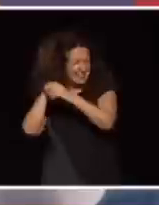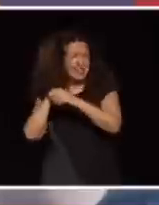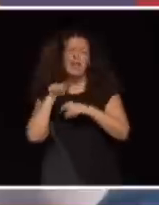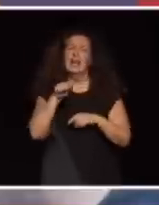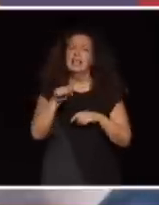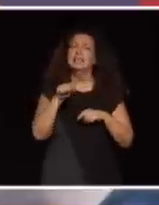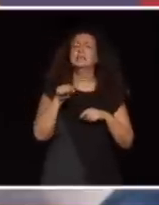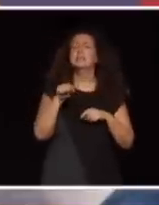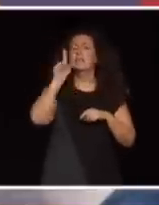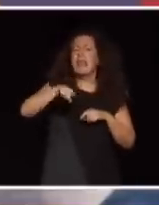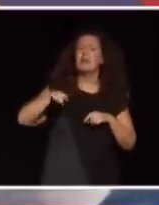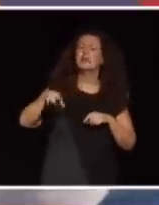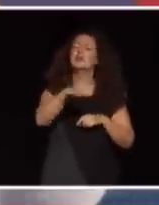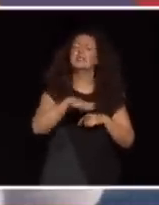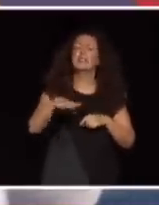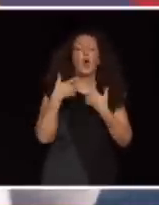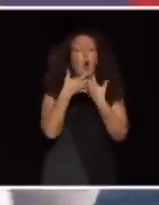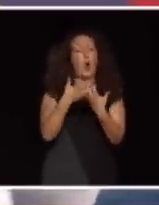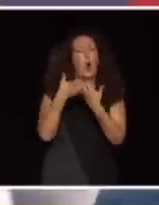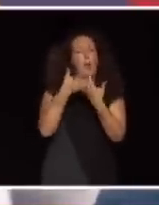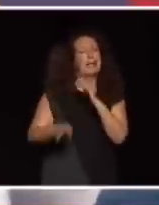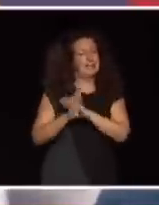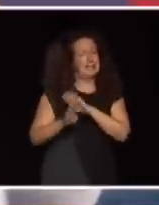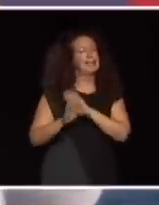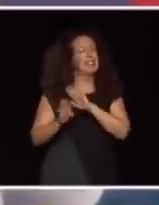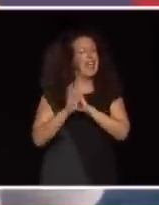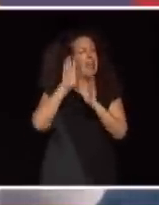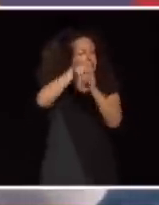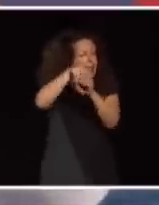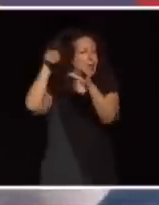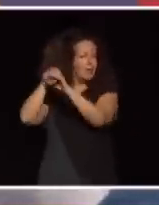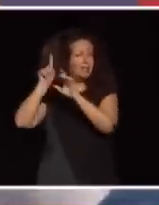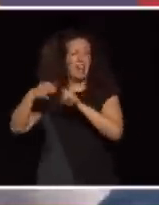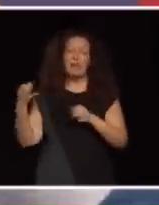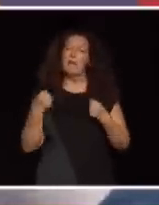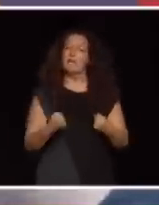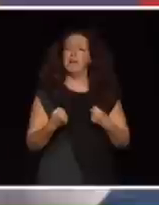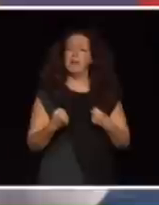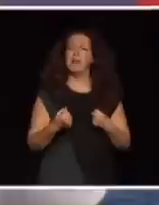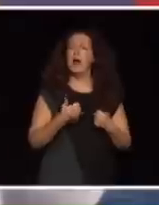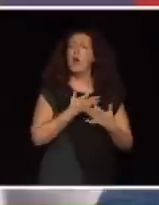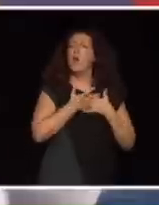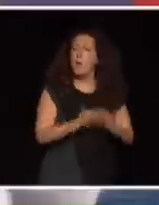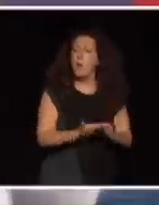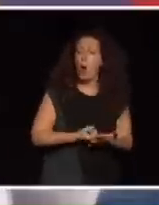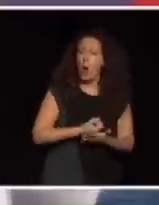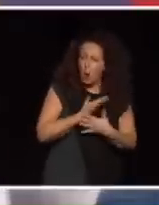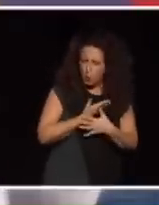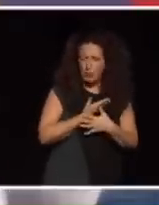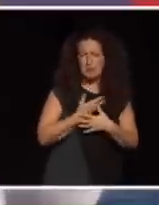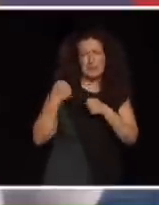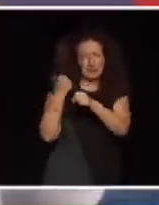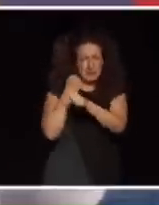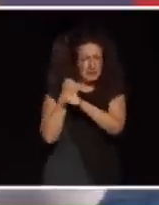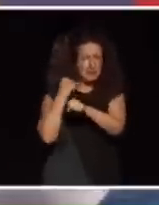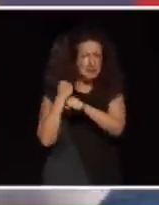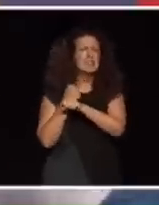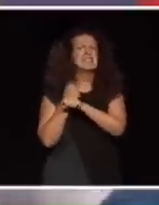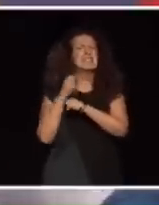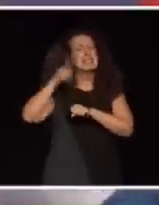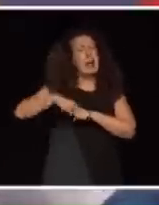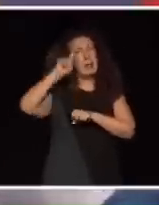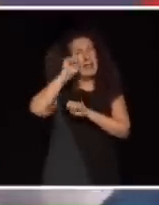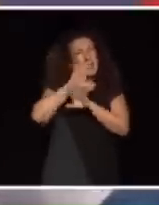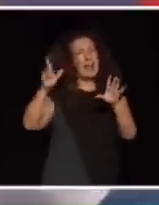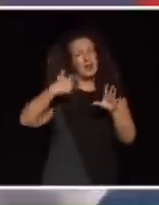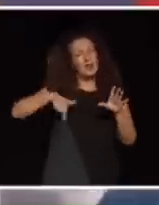terreno de combate donde hace falta firmeza, donde hace falta voluntad y donde hace falta tener muy claro que